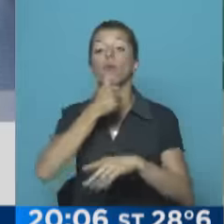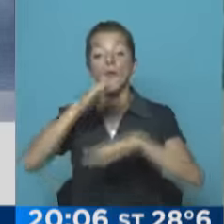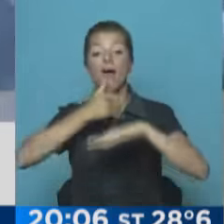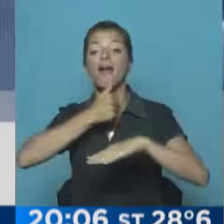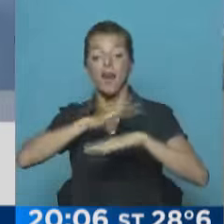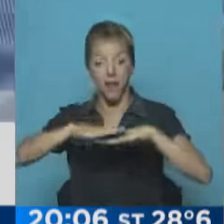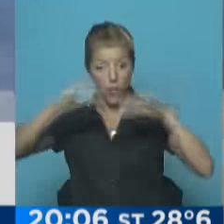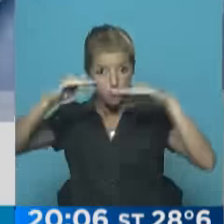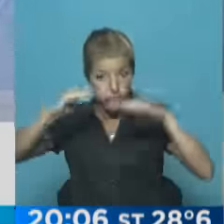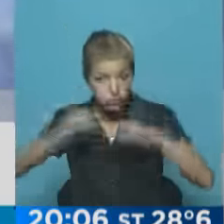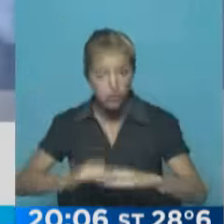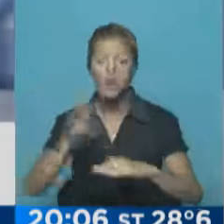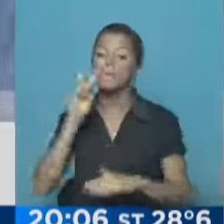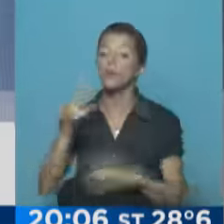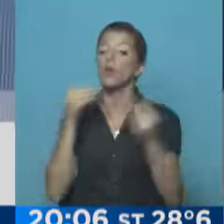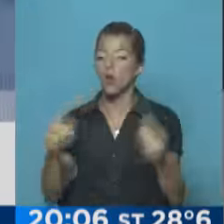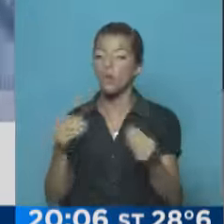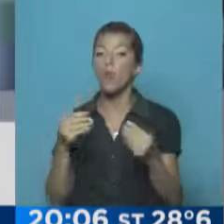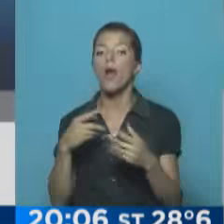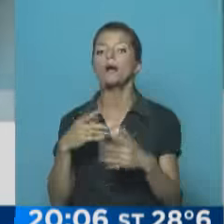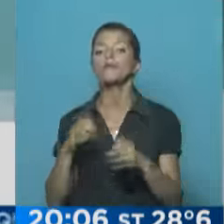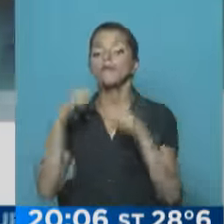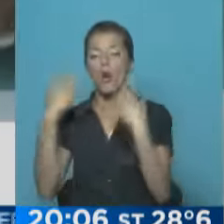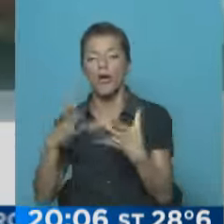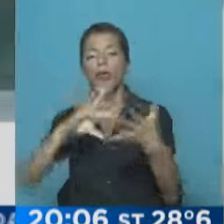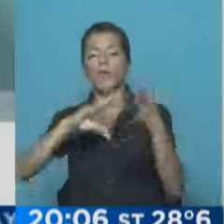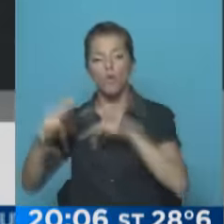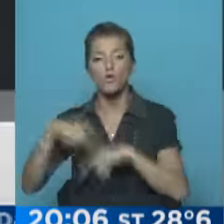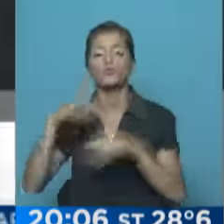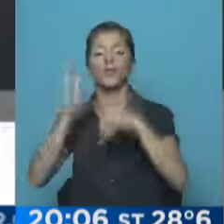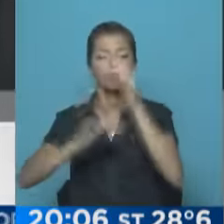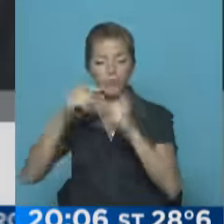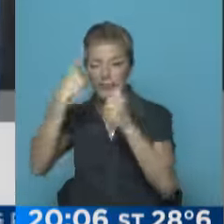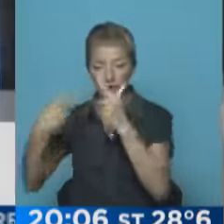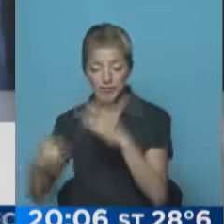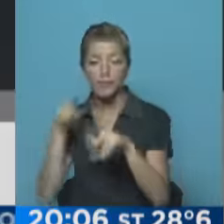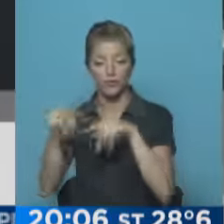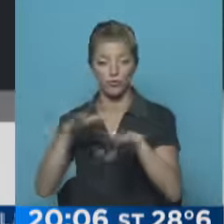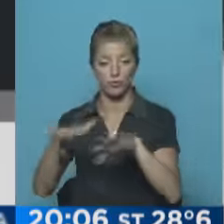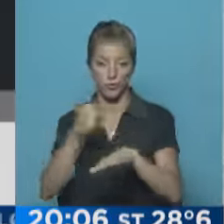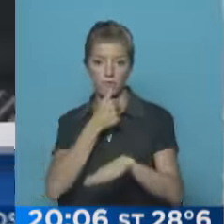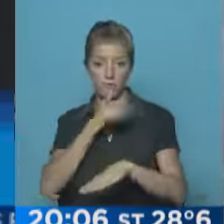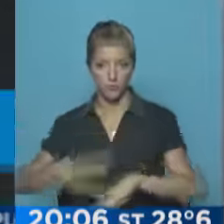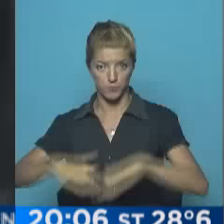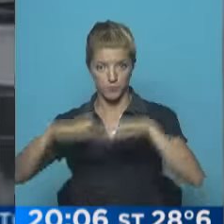fortalecer las defensas y las obras que habrá que ir haciendo en todo el país.